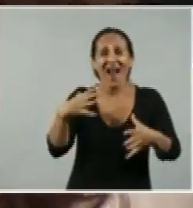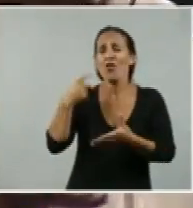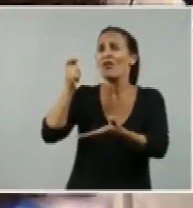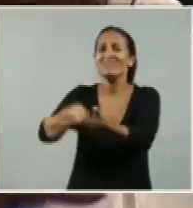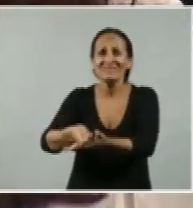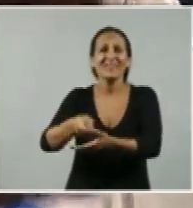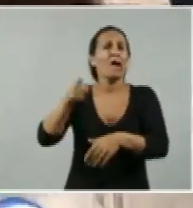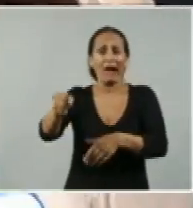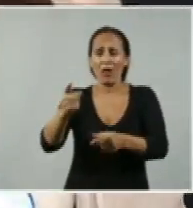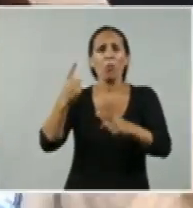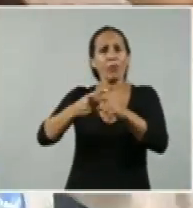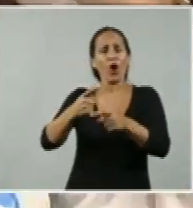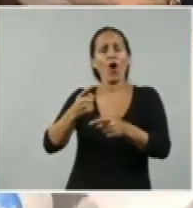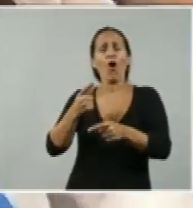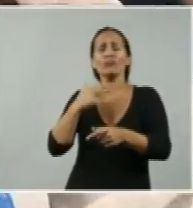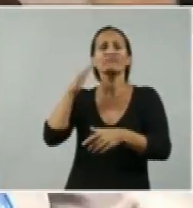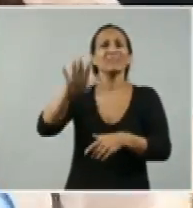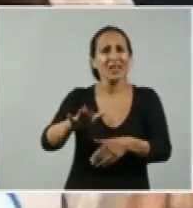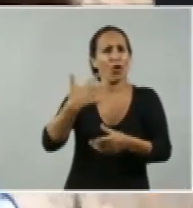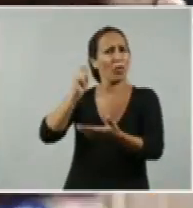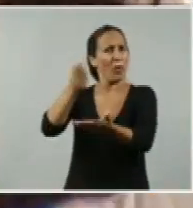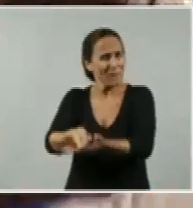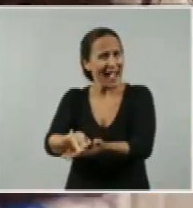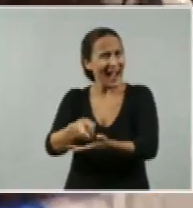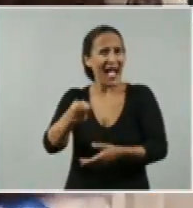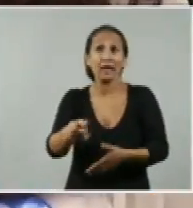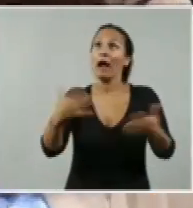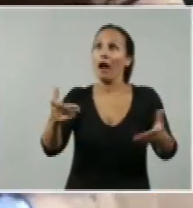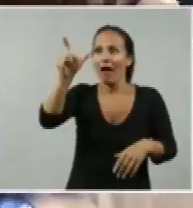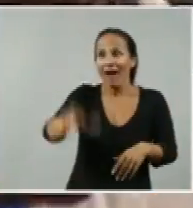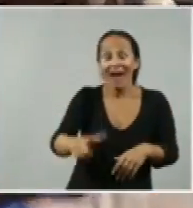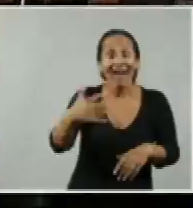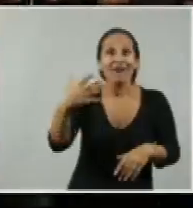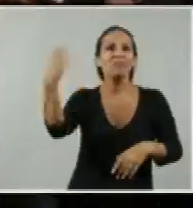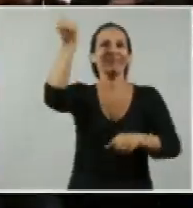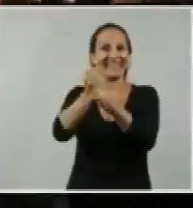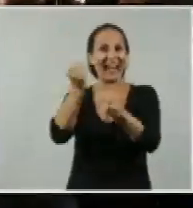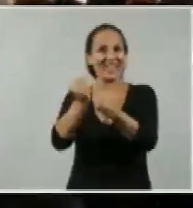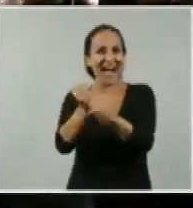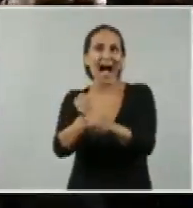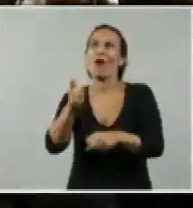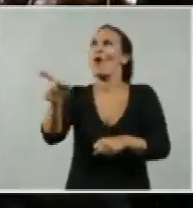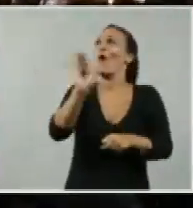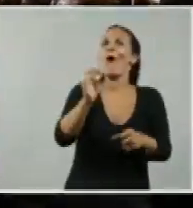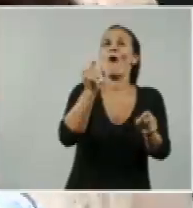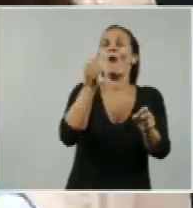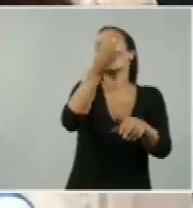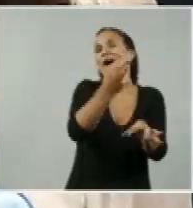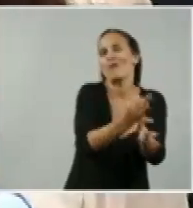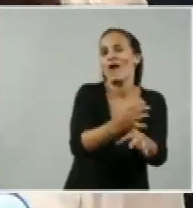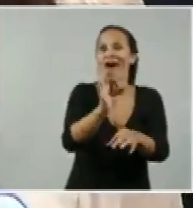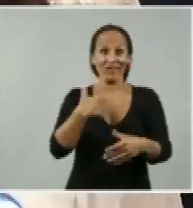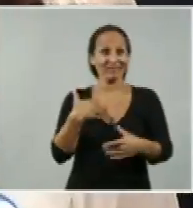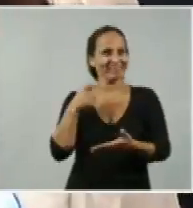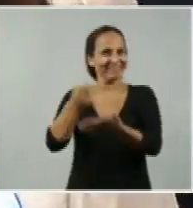asignación familiar de su padre porque consiguió trabajo en la fábrica, en el colegio, en la universidad, estaremos en